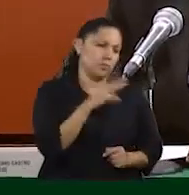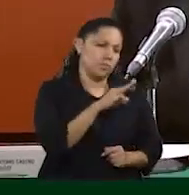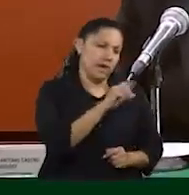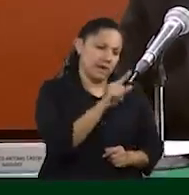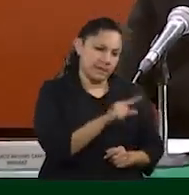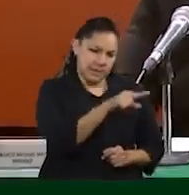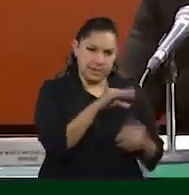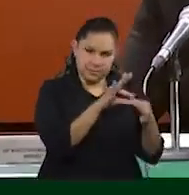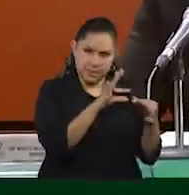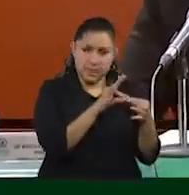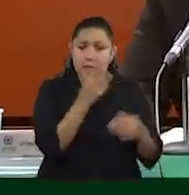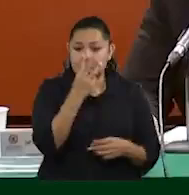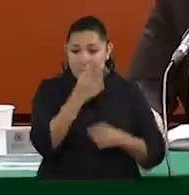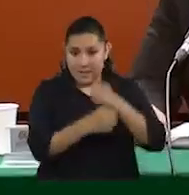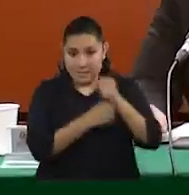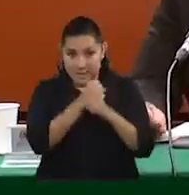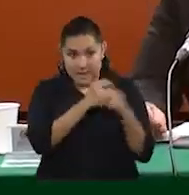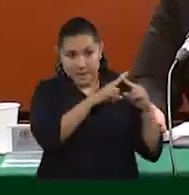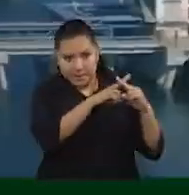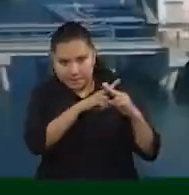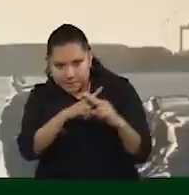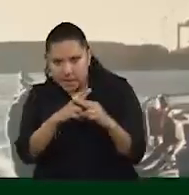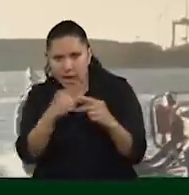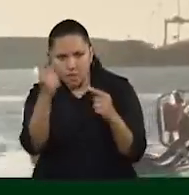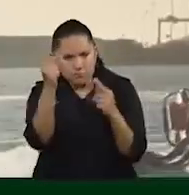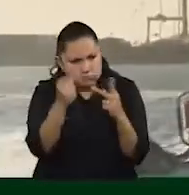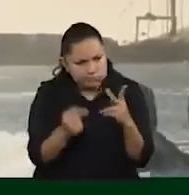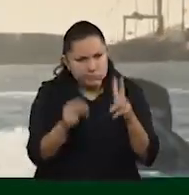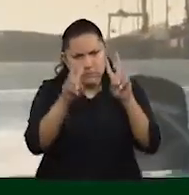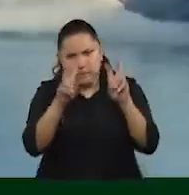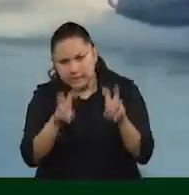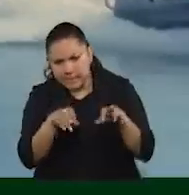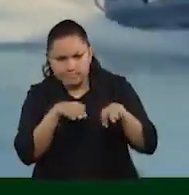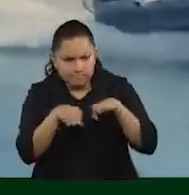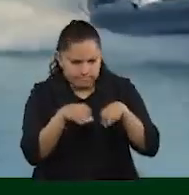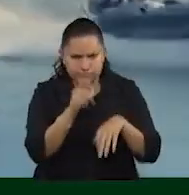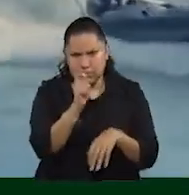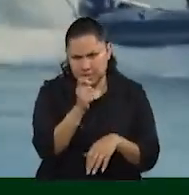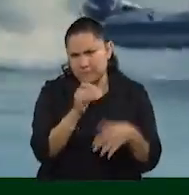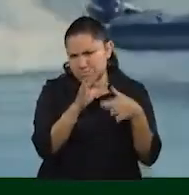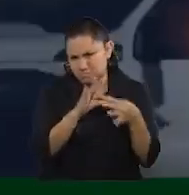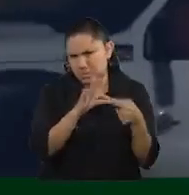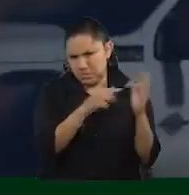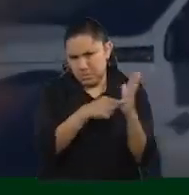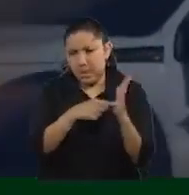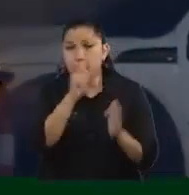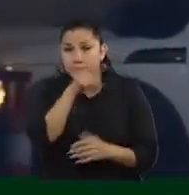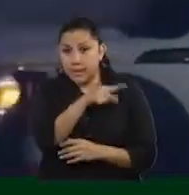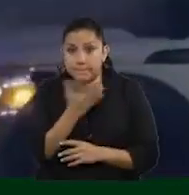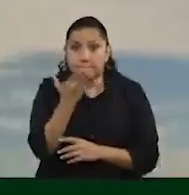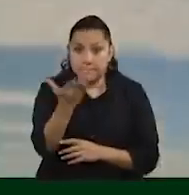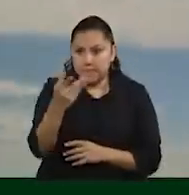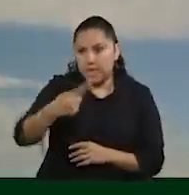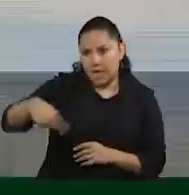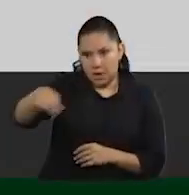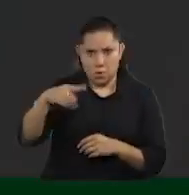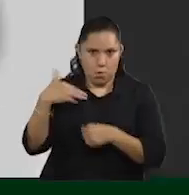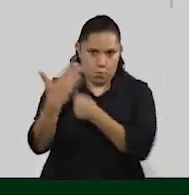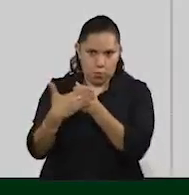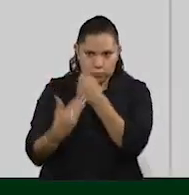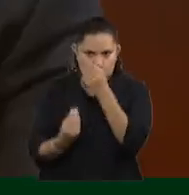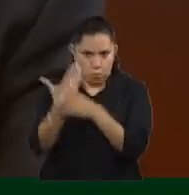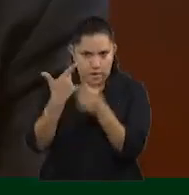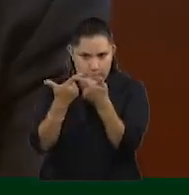estos 3 años de trabajos y llamó a la próxima legislatura a trabajar en las oportunidades que el mar ofrece.